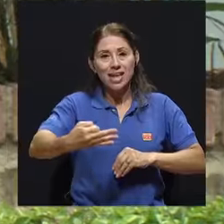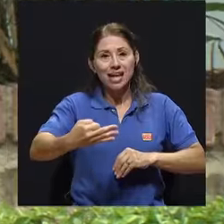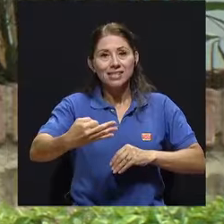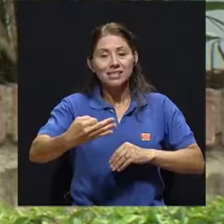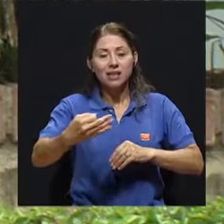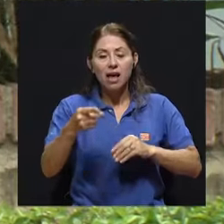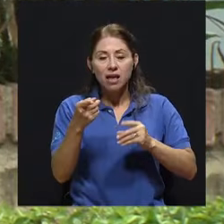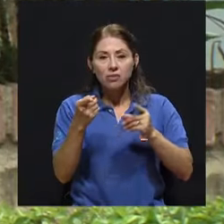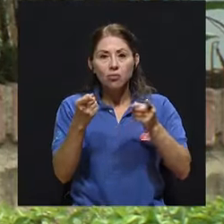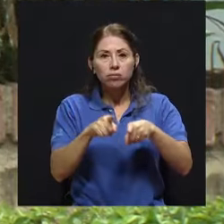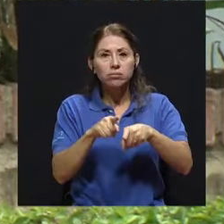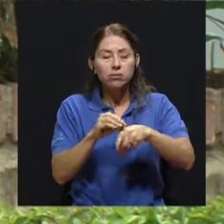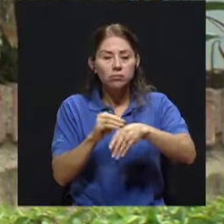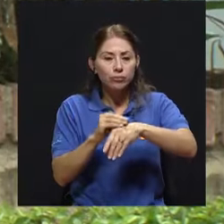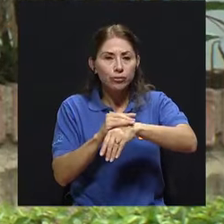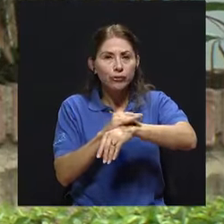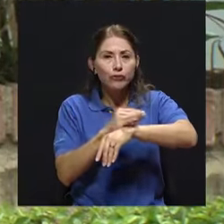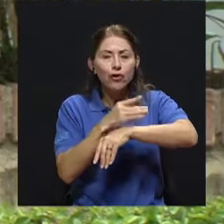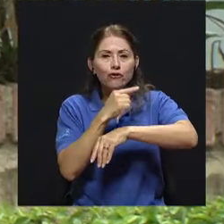Básicamente provoca enrojecimiento,